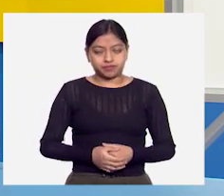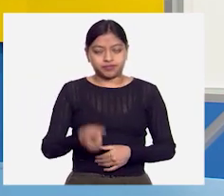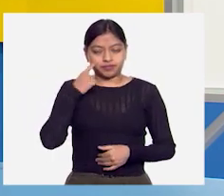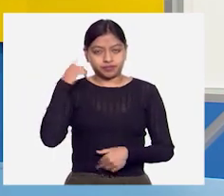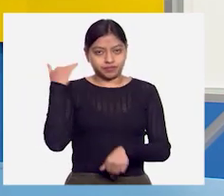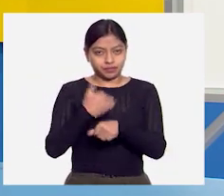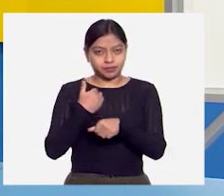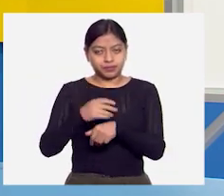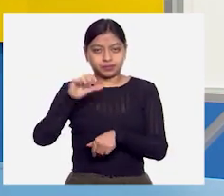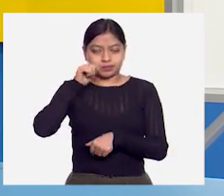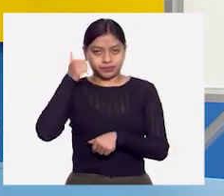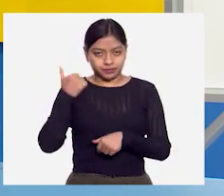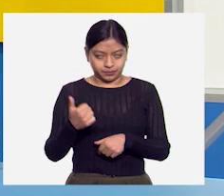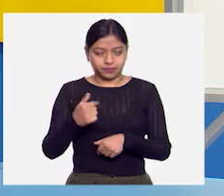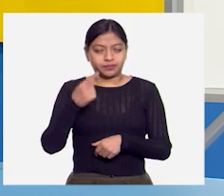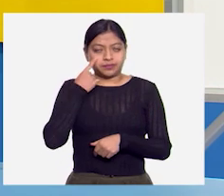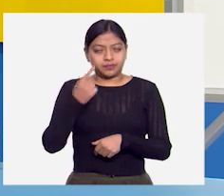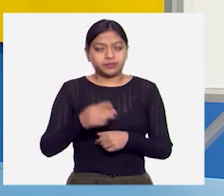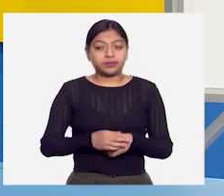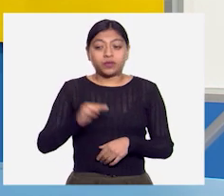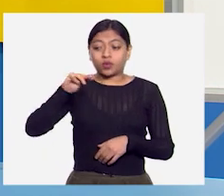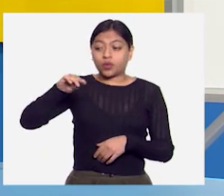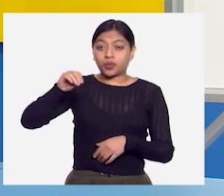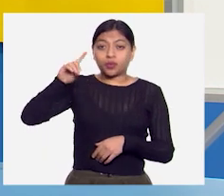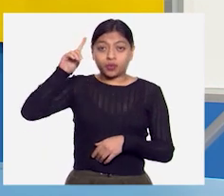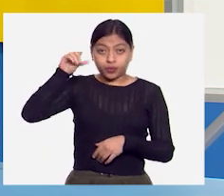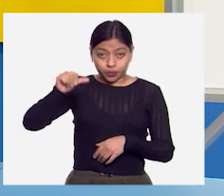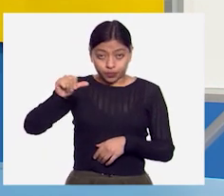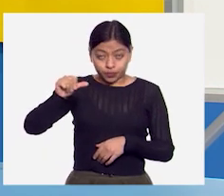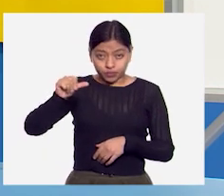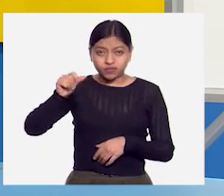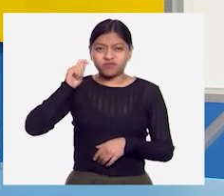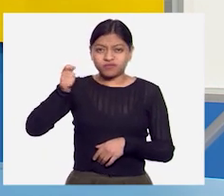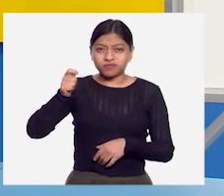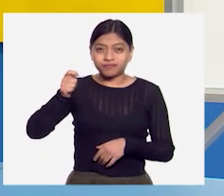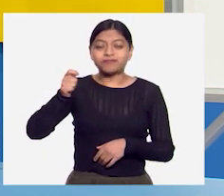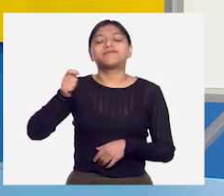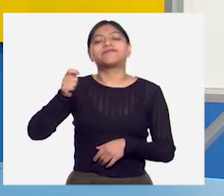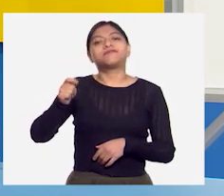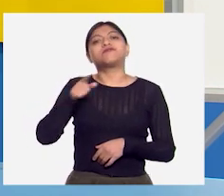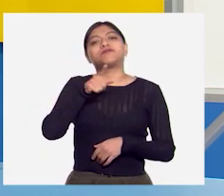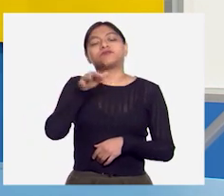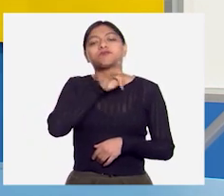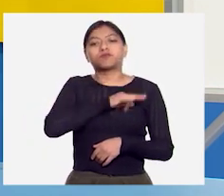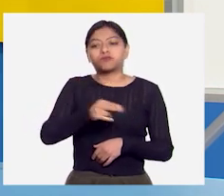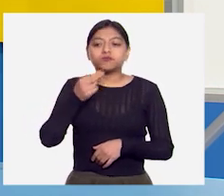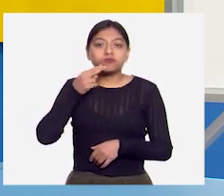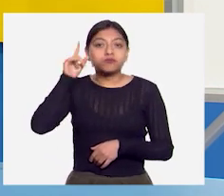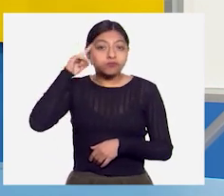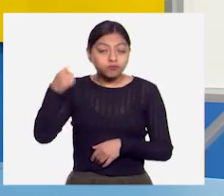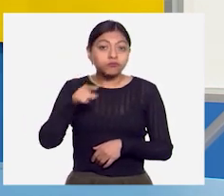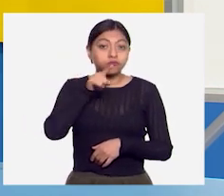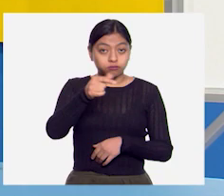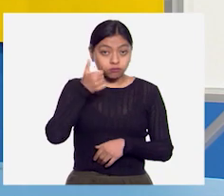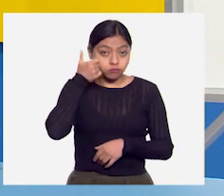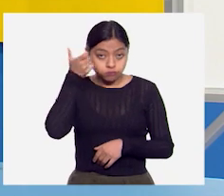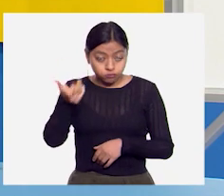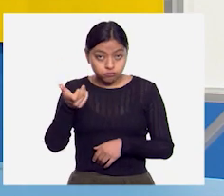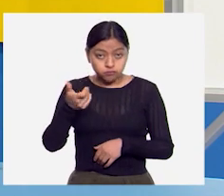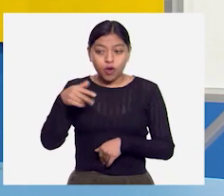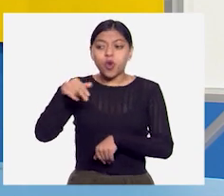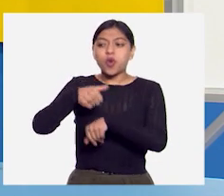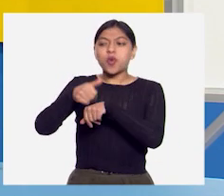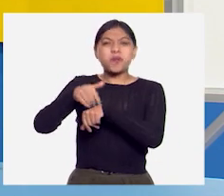Veamos entonces que el valor de la moda nos conviene cuando necesitamos conocer cuál es el dato que